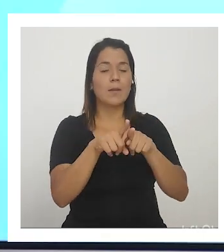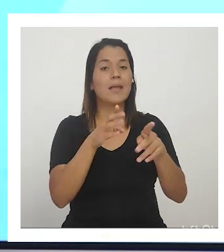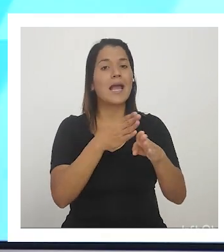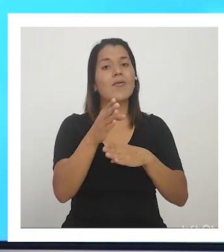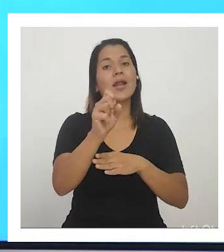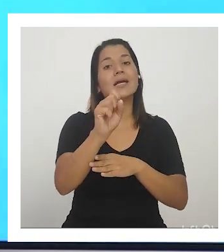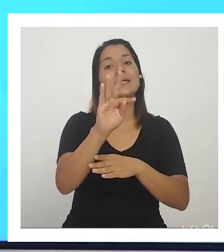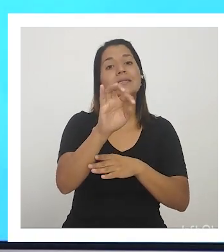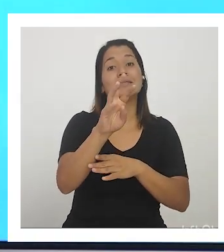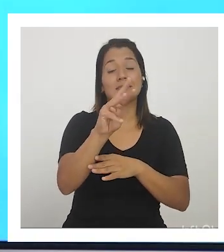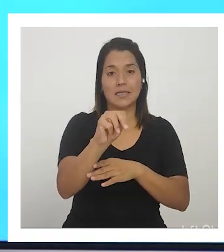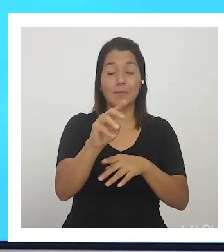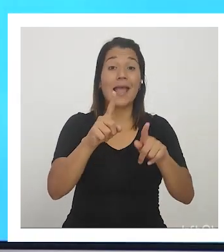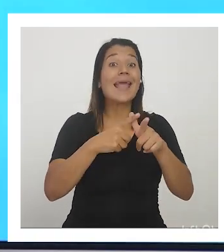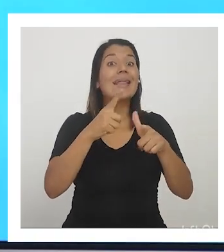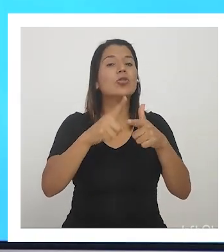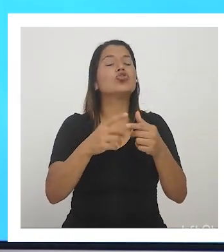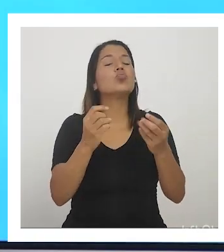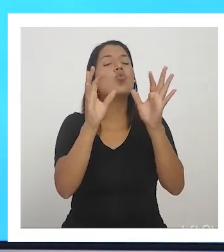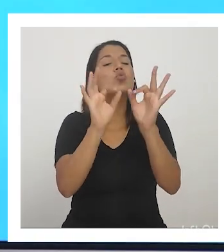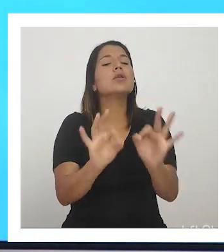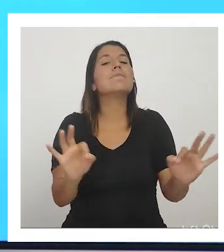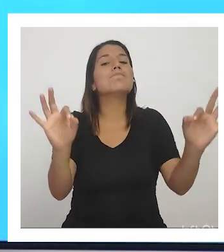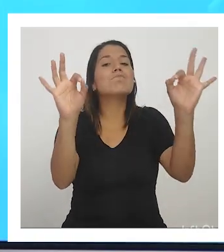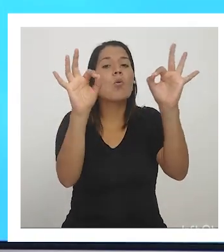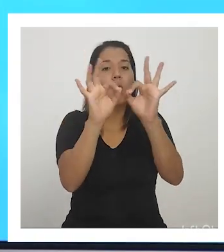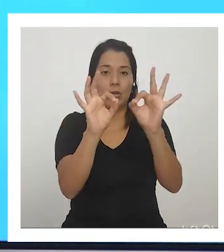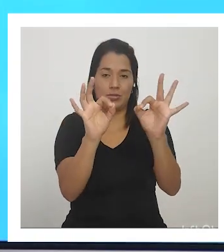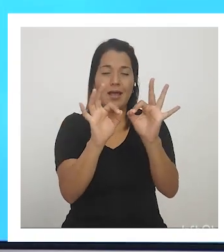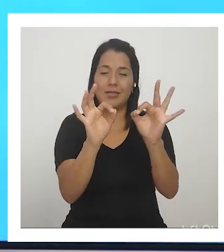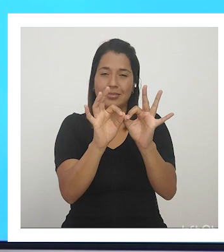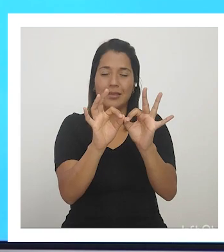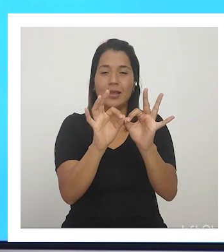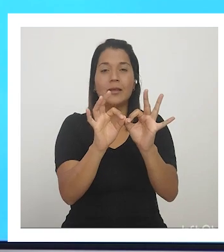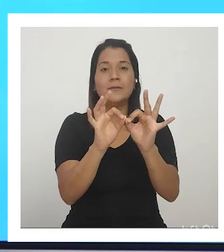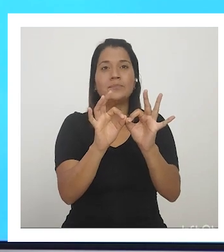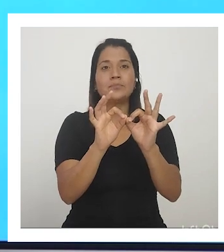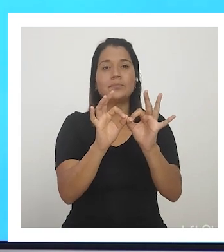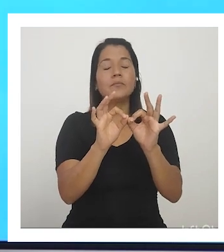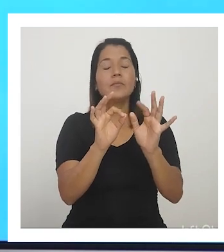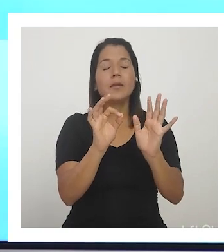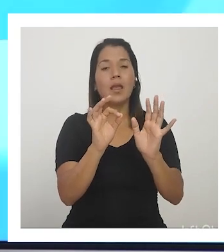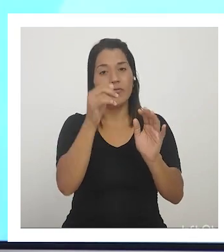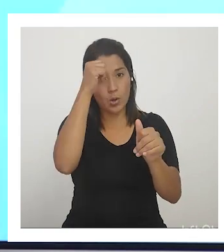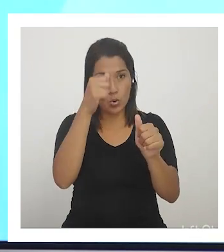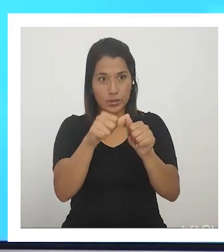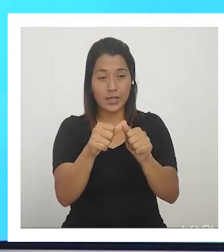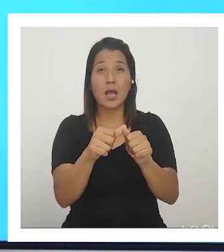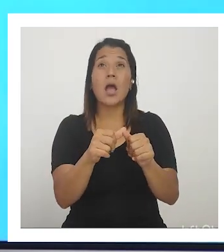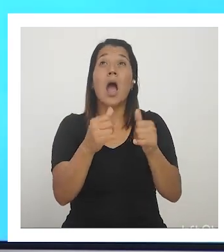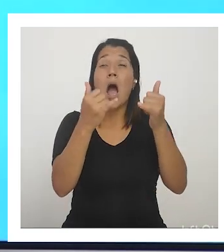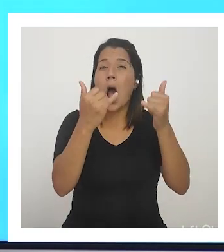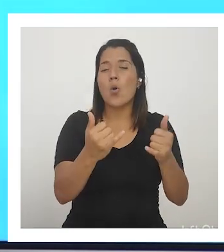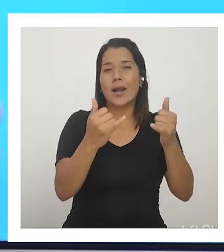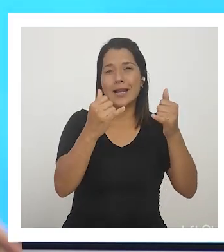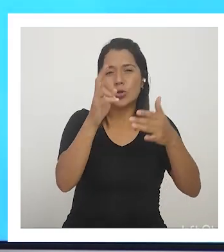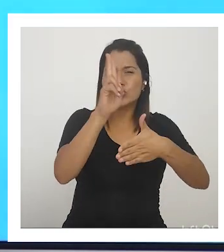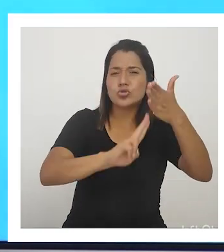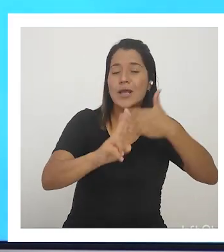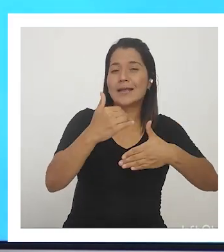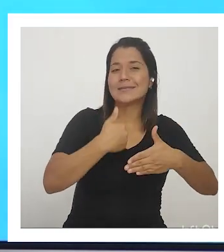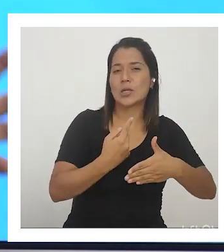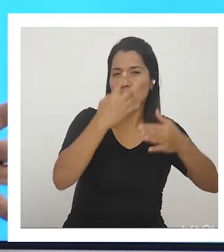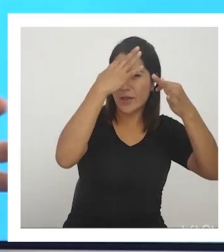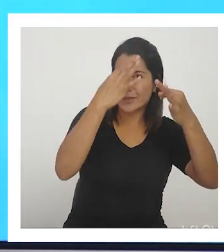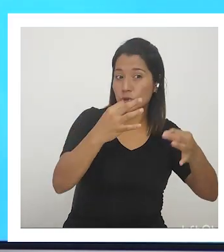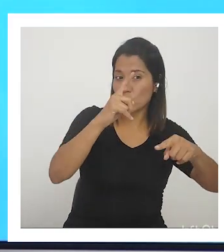importante visualizar que aquí también hay una acción irreversible de parte de las universidades. Nosotros no solo educamos para la empleabilidad,